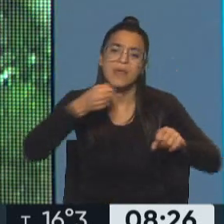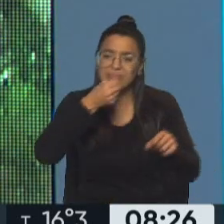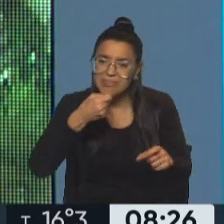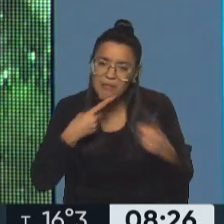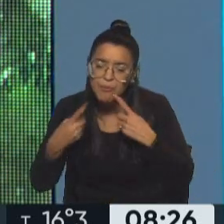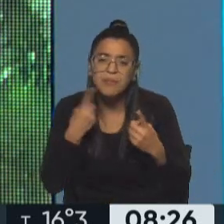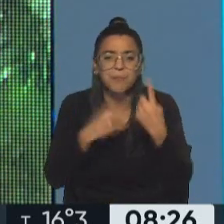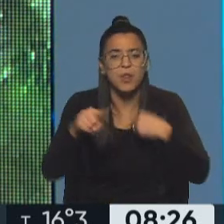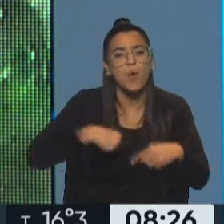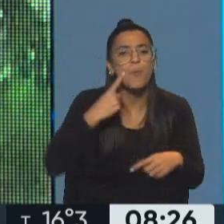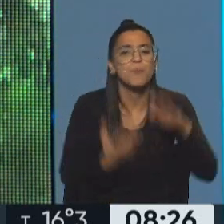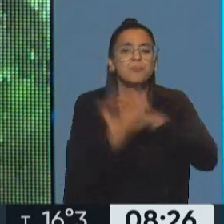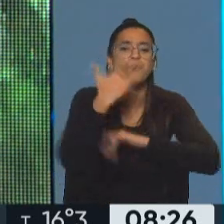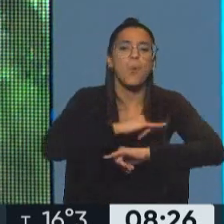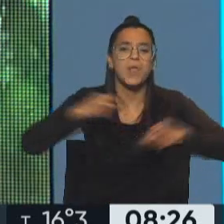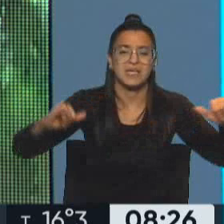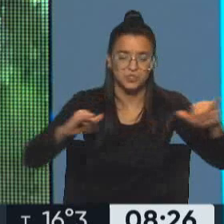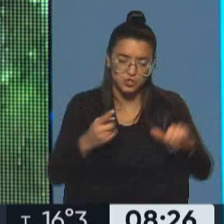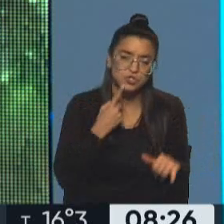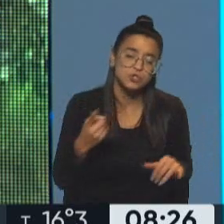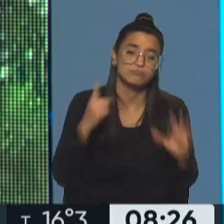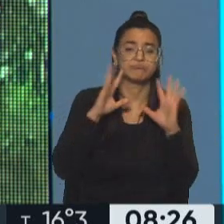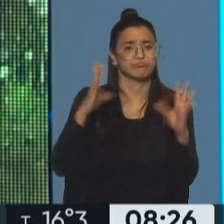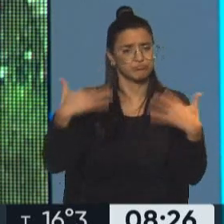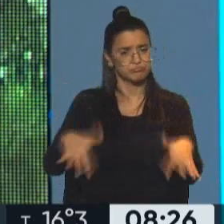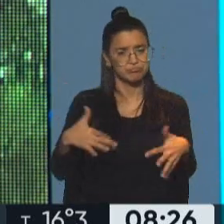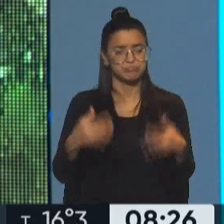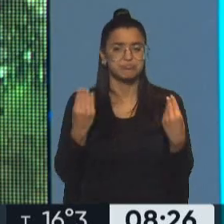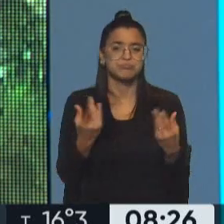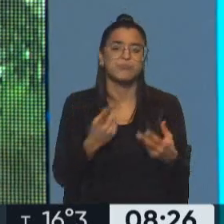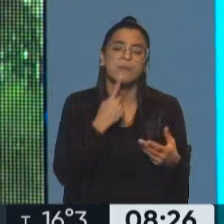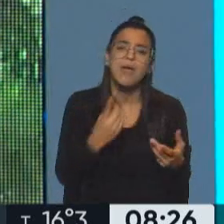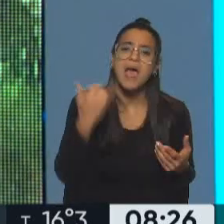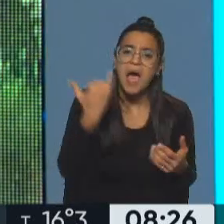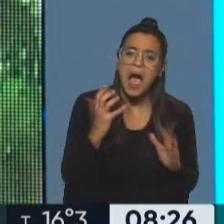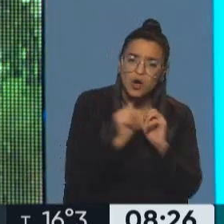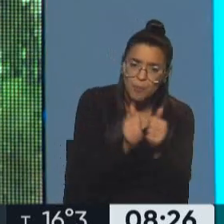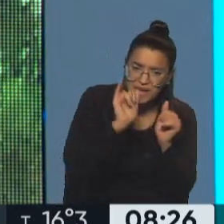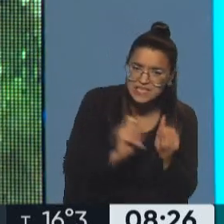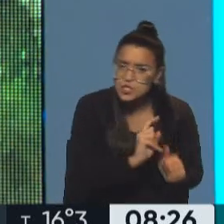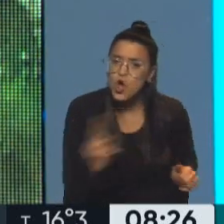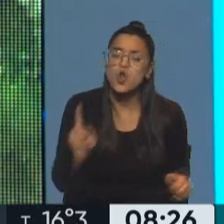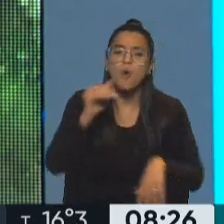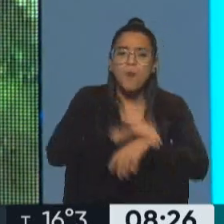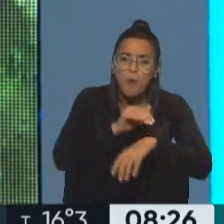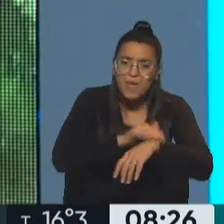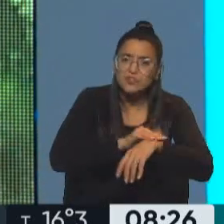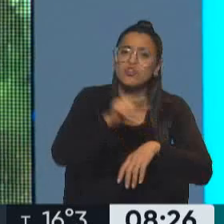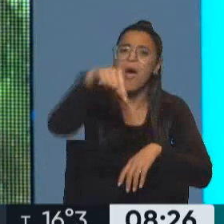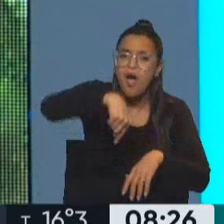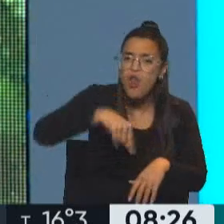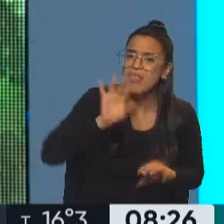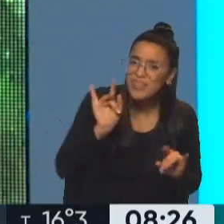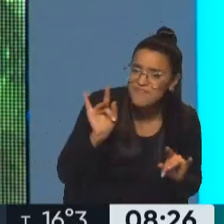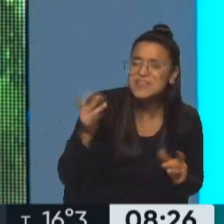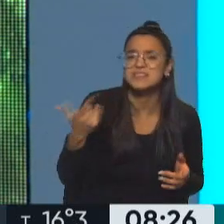vamos a compartir algunas publicaciones que llaman la atención en el sentido de, bueno, ¿están acompañando realmente en un momento que es difícil,